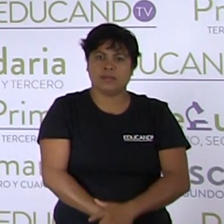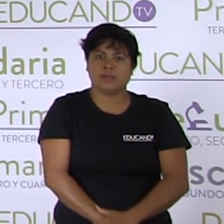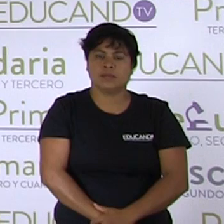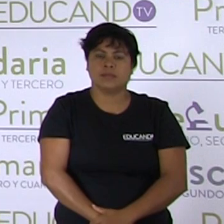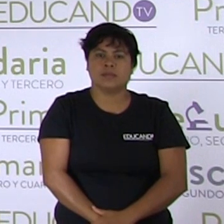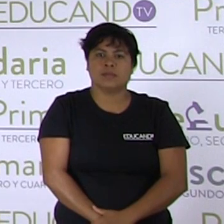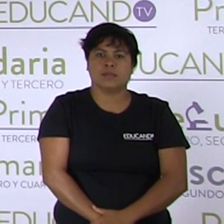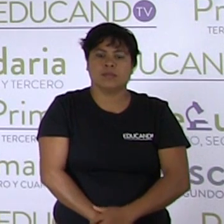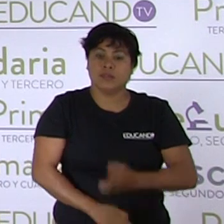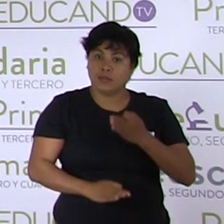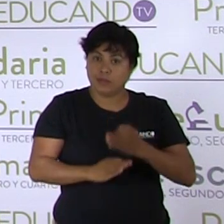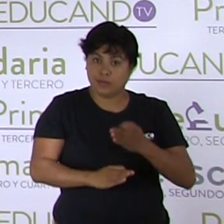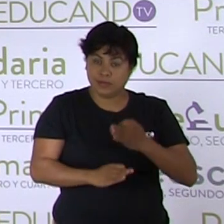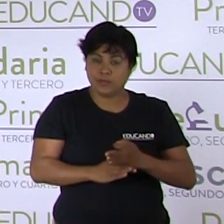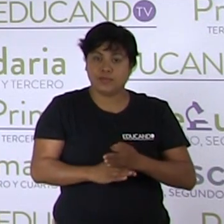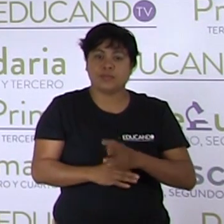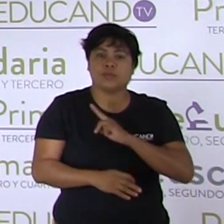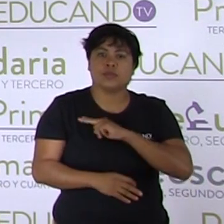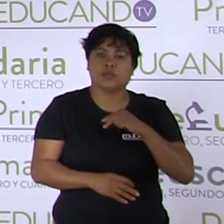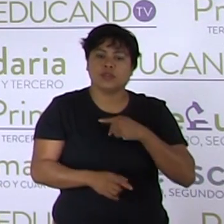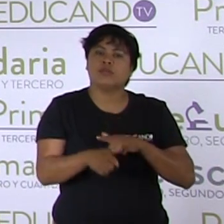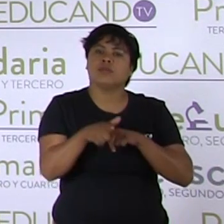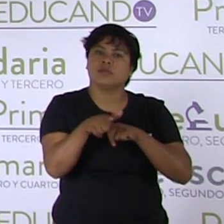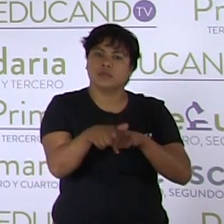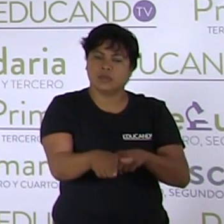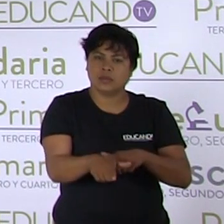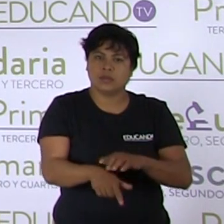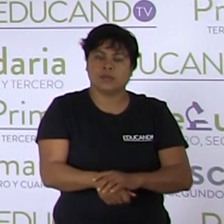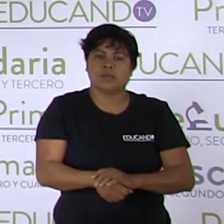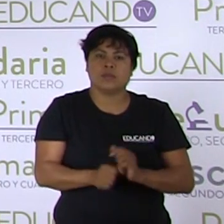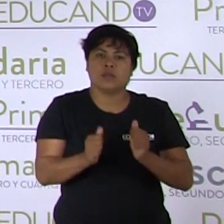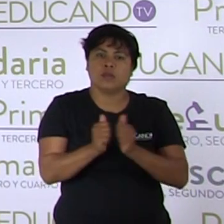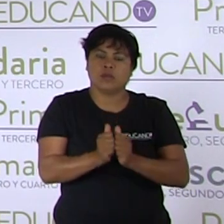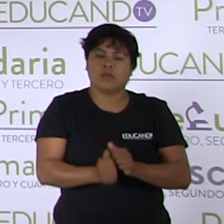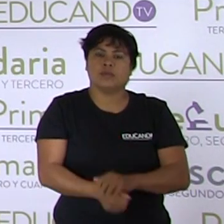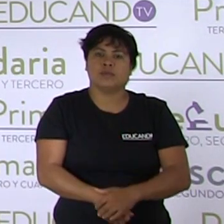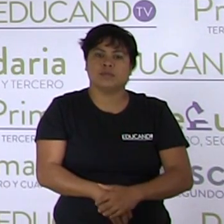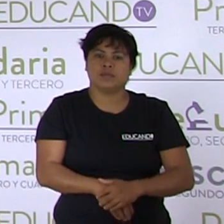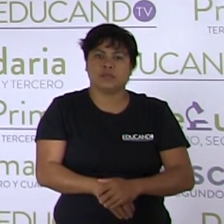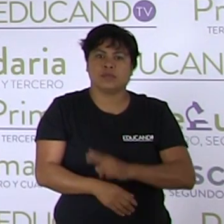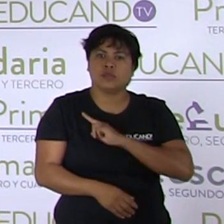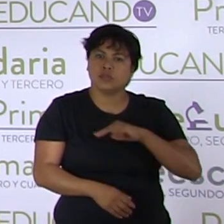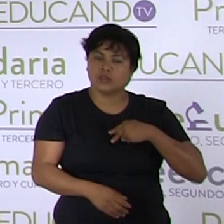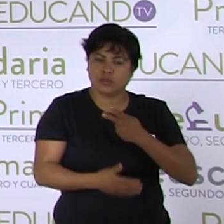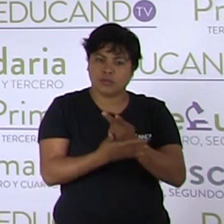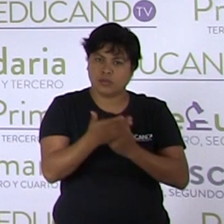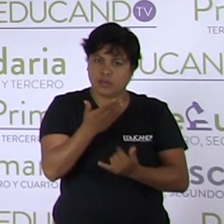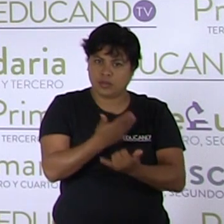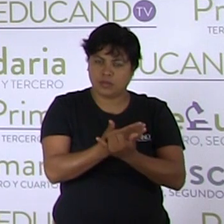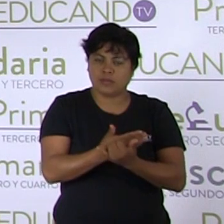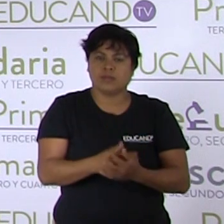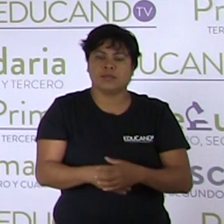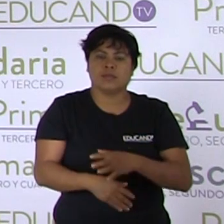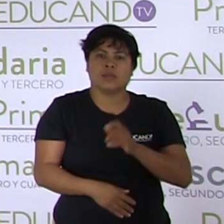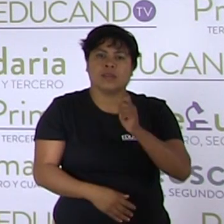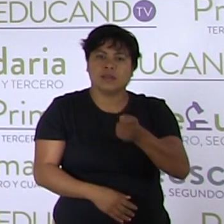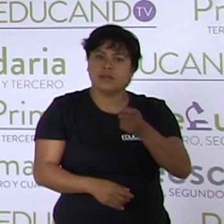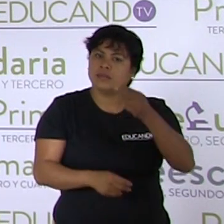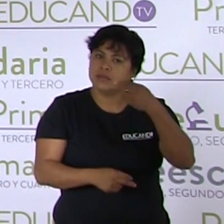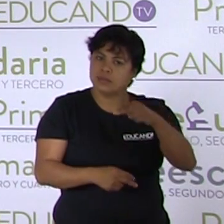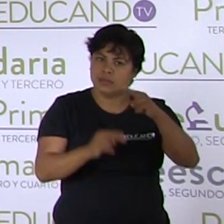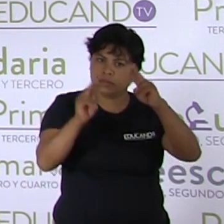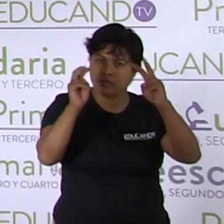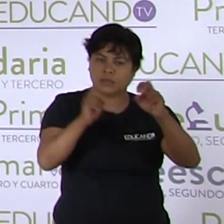secundaria. El día de hoy vamos a continuar con nuestro proyecto que se